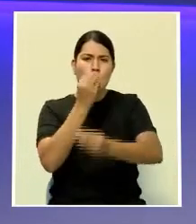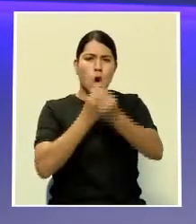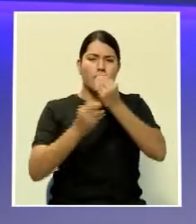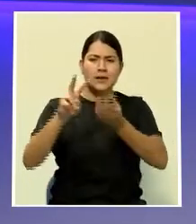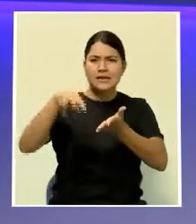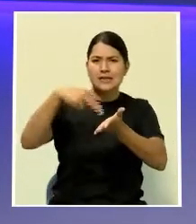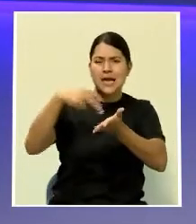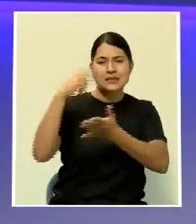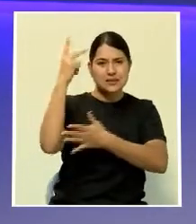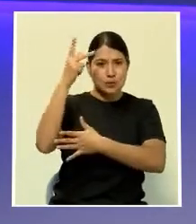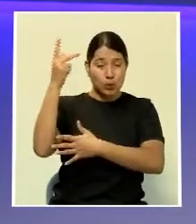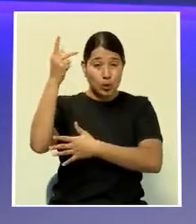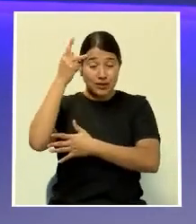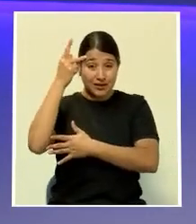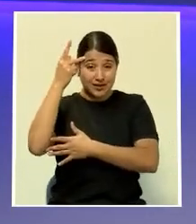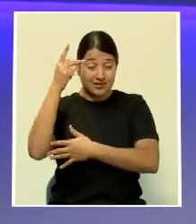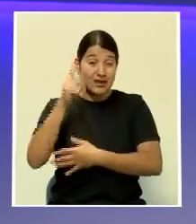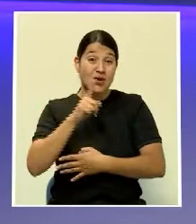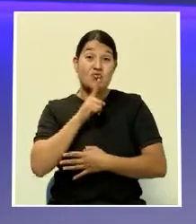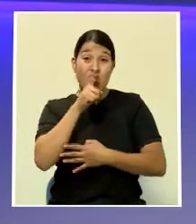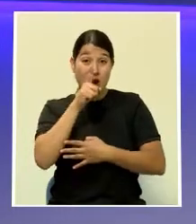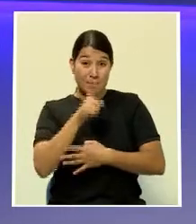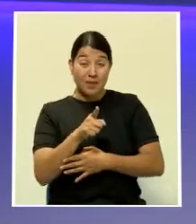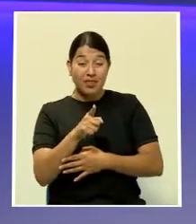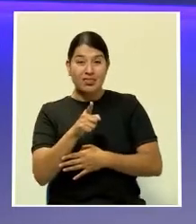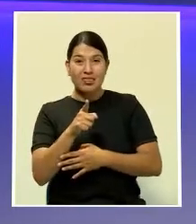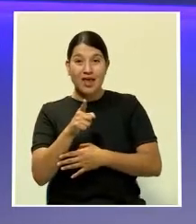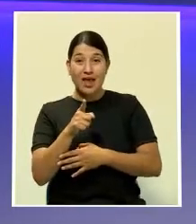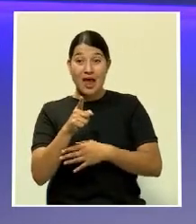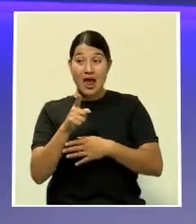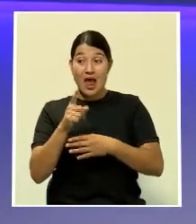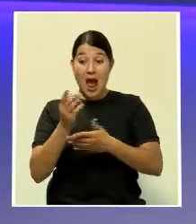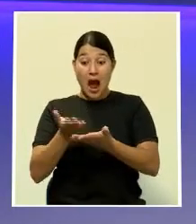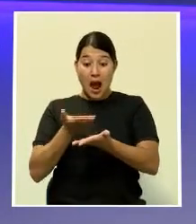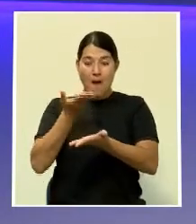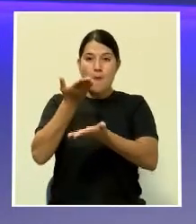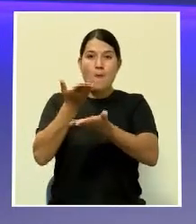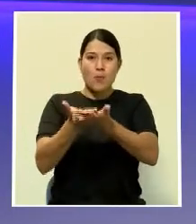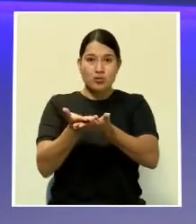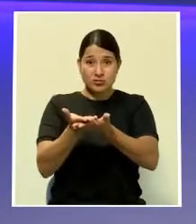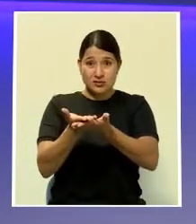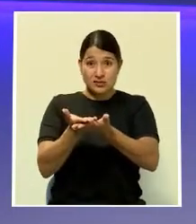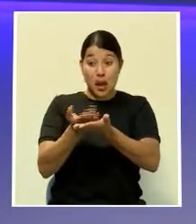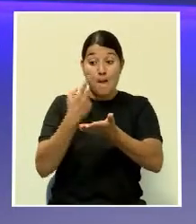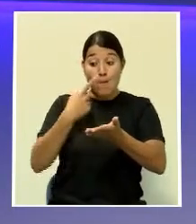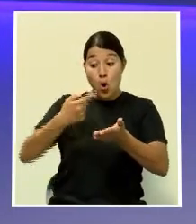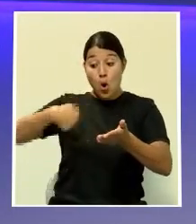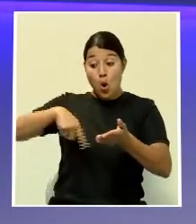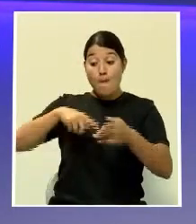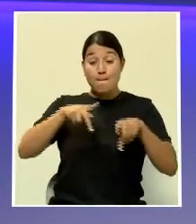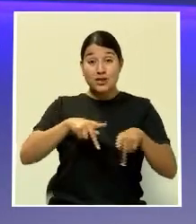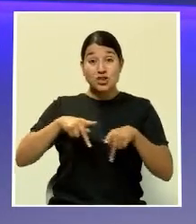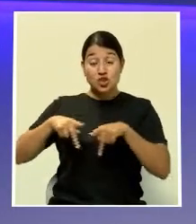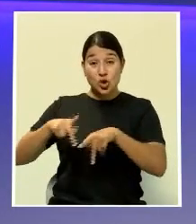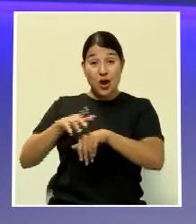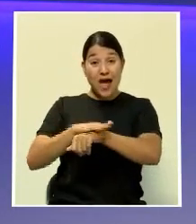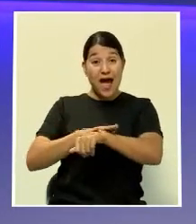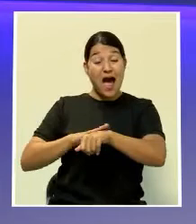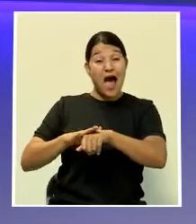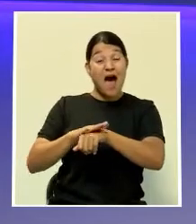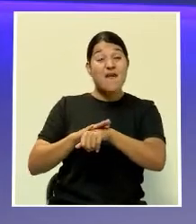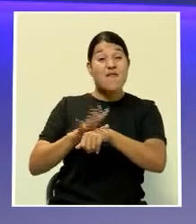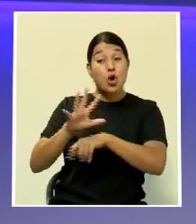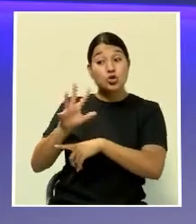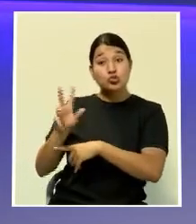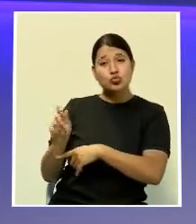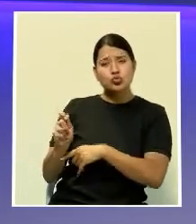danza, a la política. Realmente la contribución de los afrodescendientes es enorme. Por eso